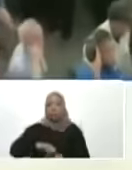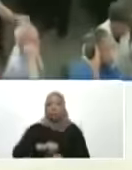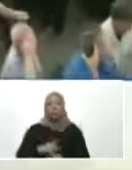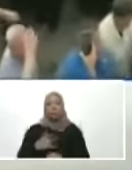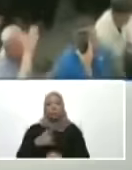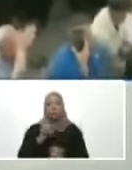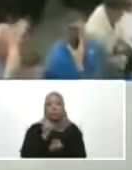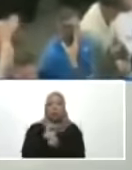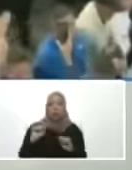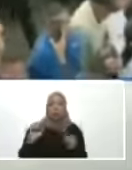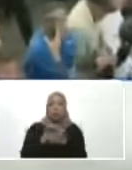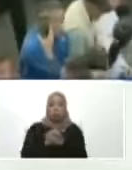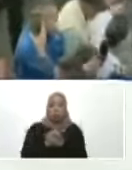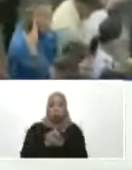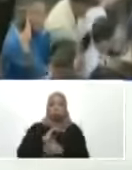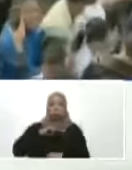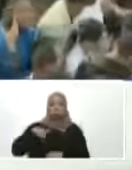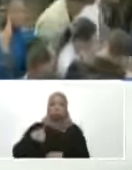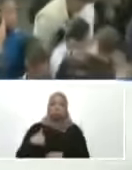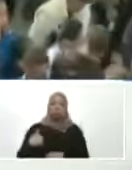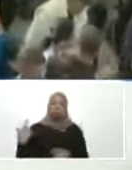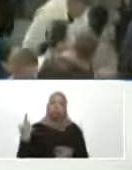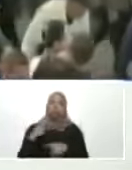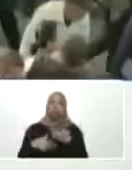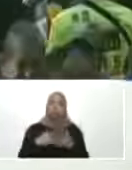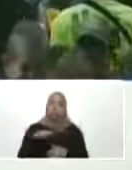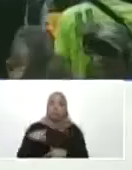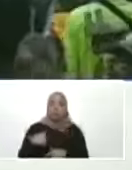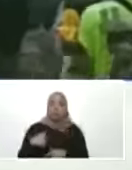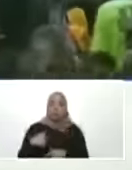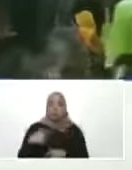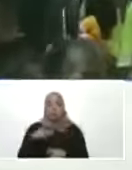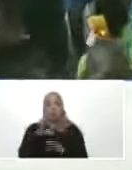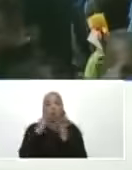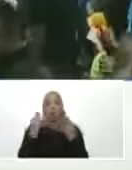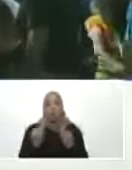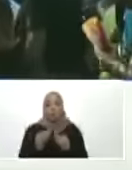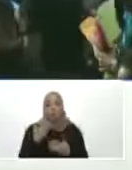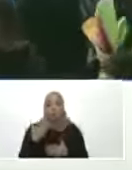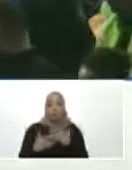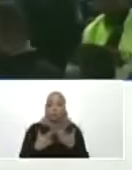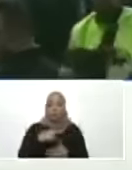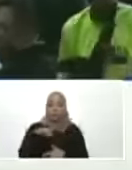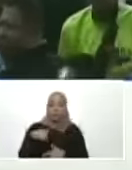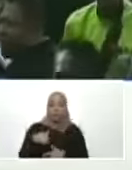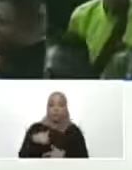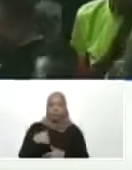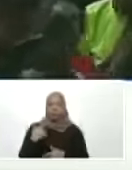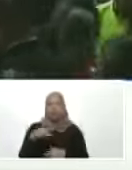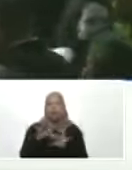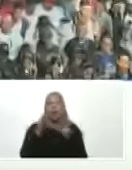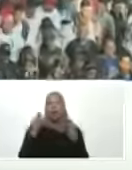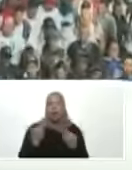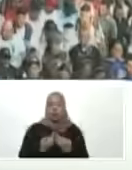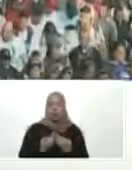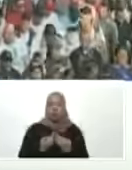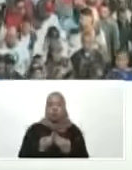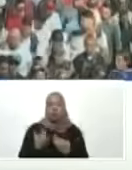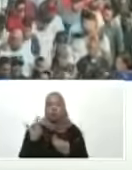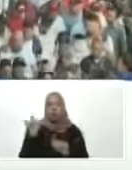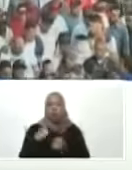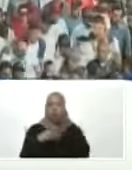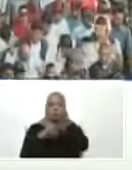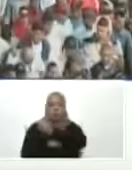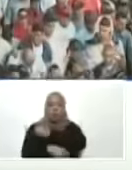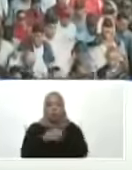la soledad, para dominarnos y destruir la familia. Por eso quieren destruir el núcleo de la familia como base de la sociedad,